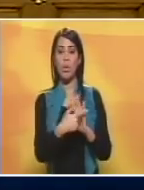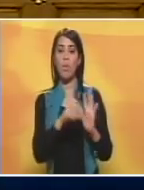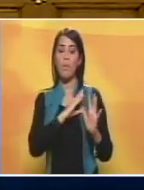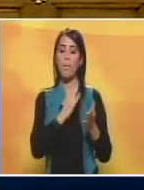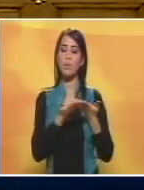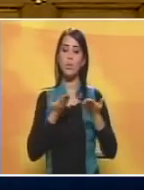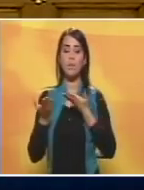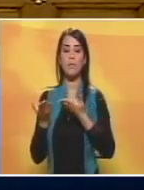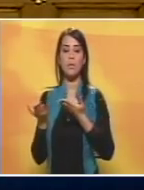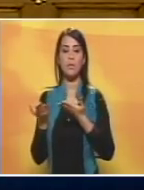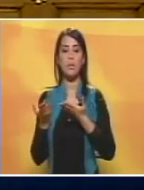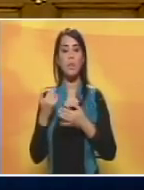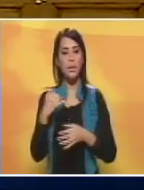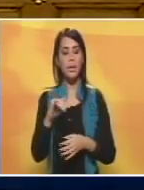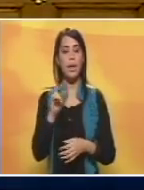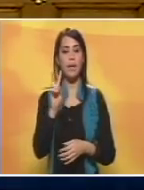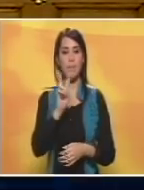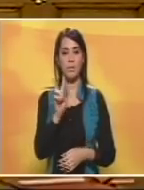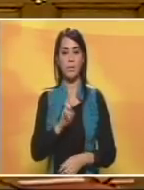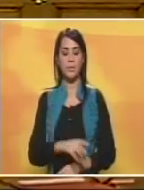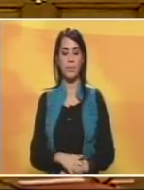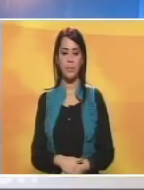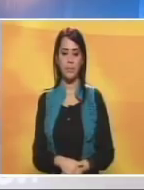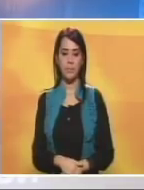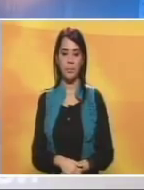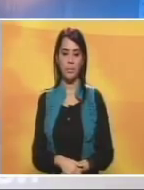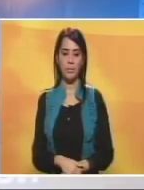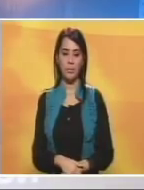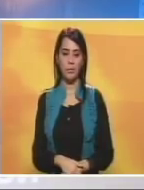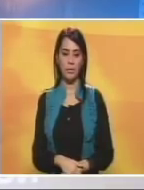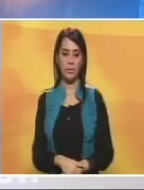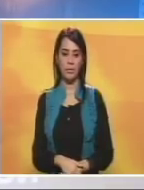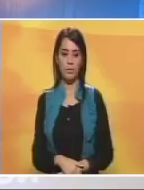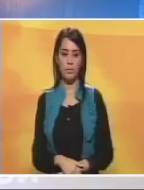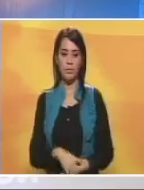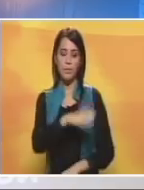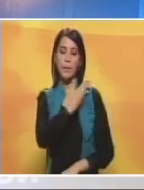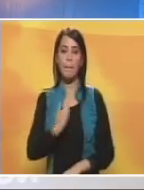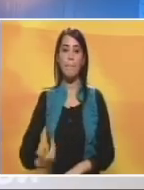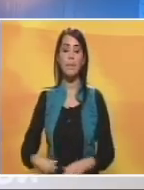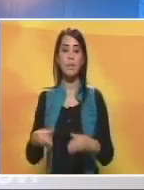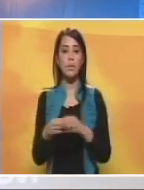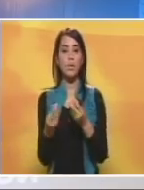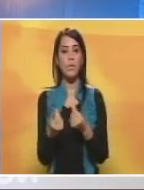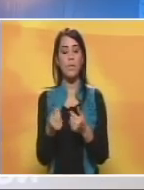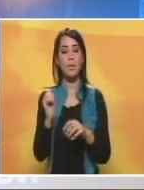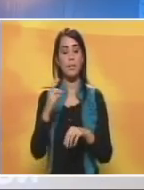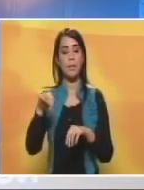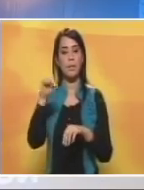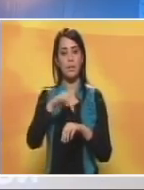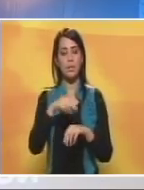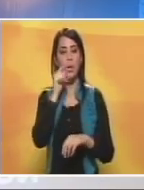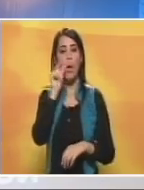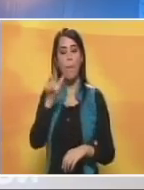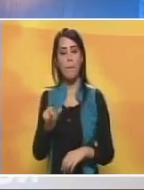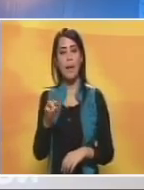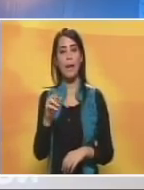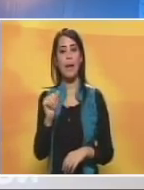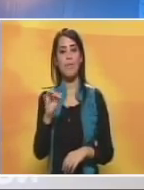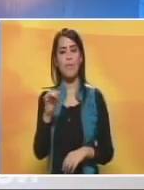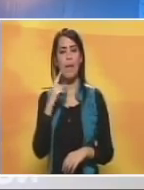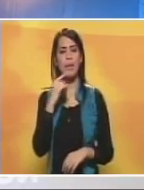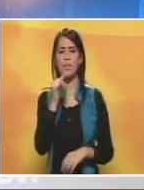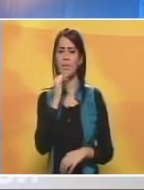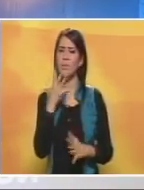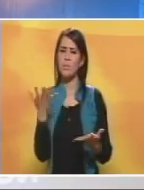servicios que se generan en la República. El presidente de la Comisión de Finanzas de la Asamblea Nacional, Rafael Guzmán,